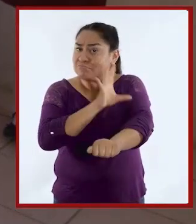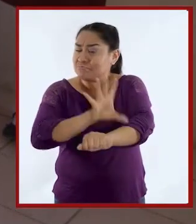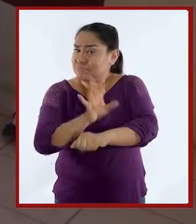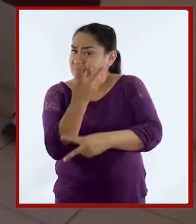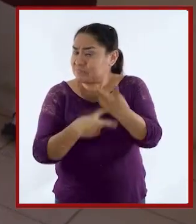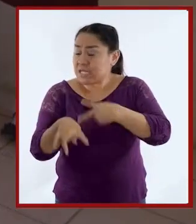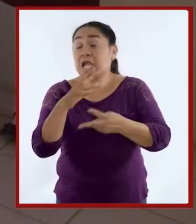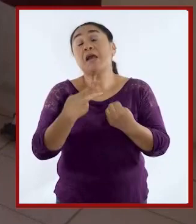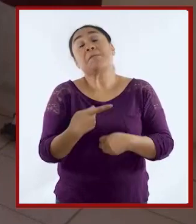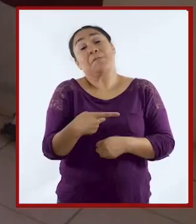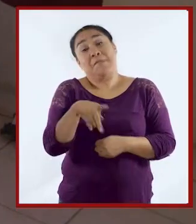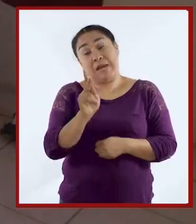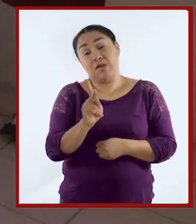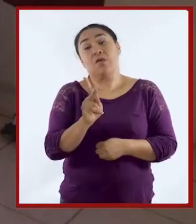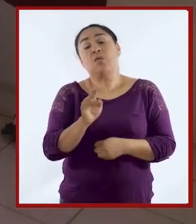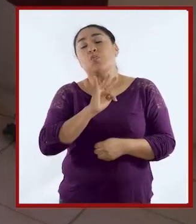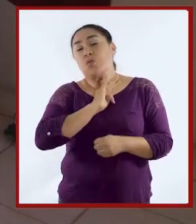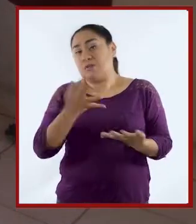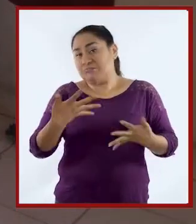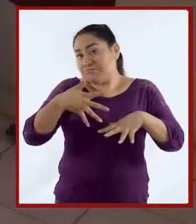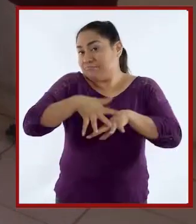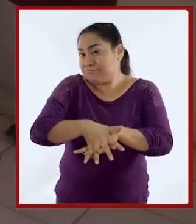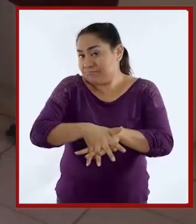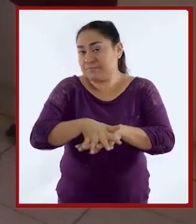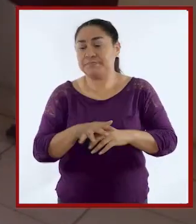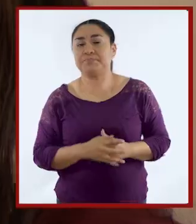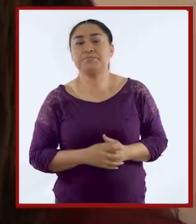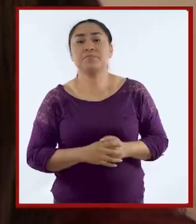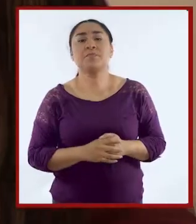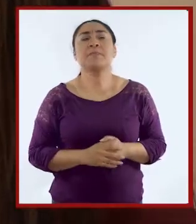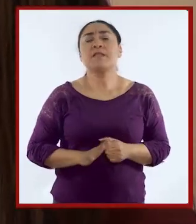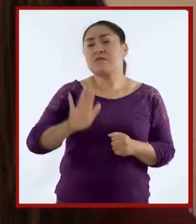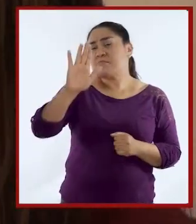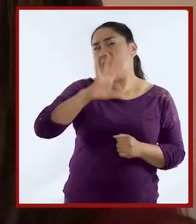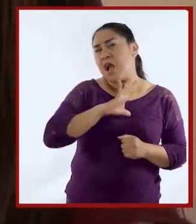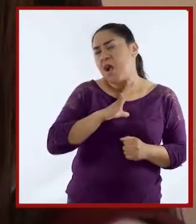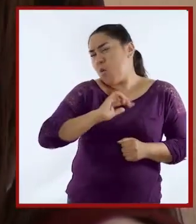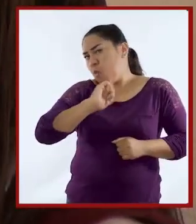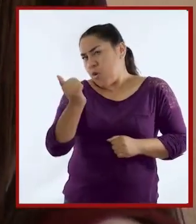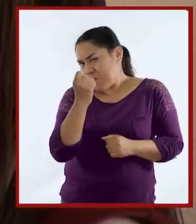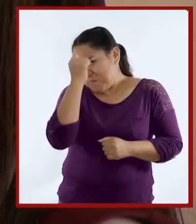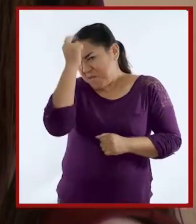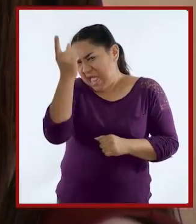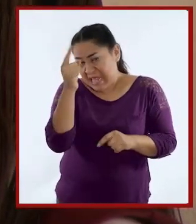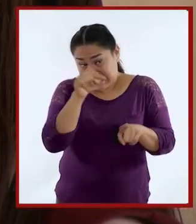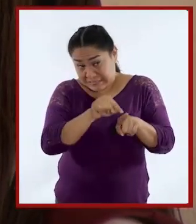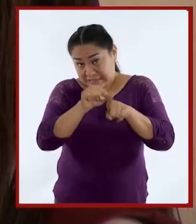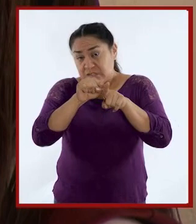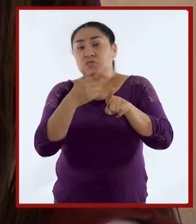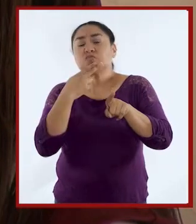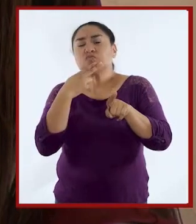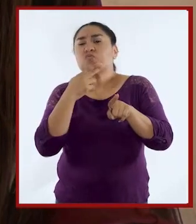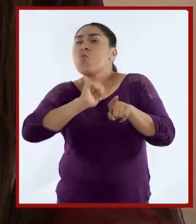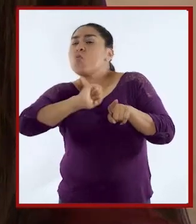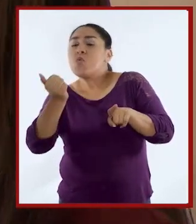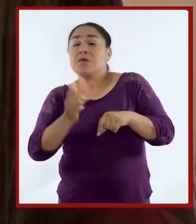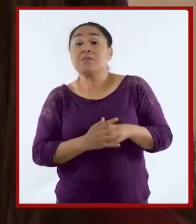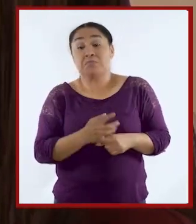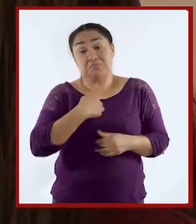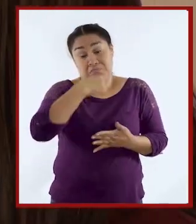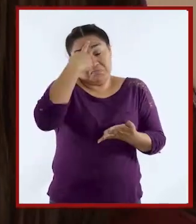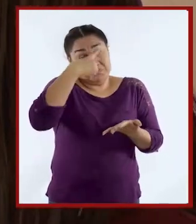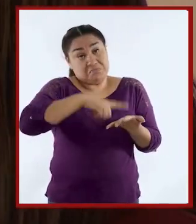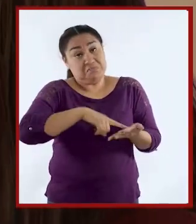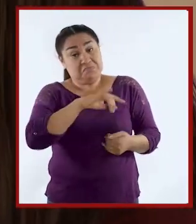la electricidad siempre y cuando sea en mezcla con otra. ¿Habrá algún invento que se derivó de esta teoría?